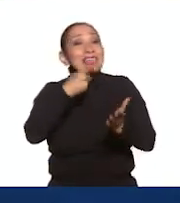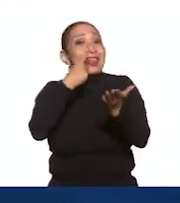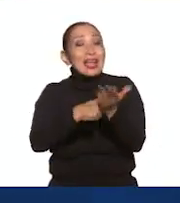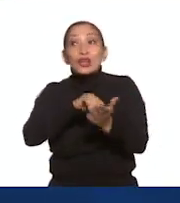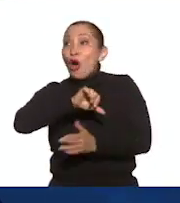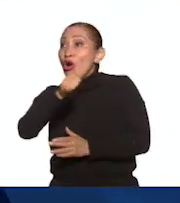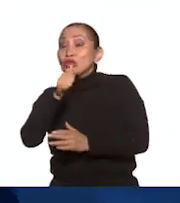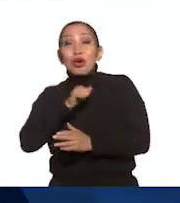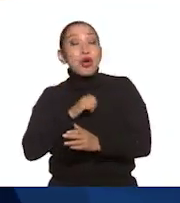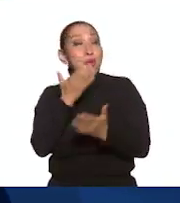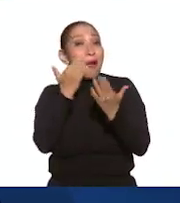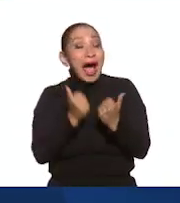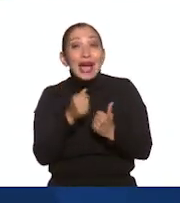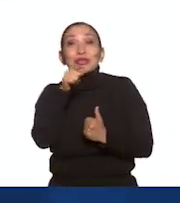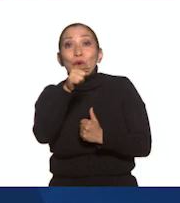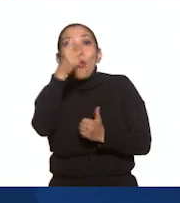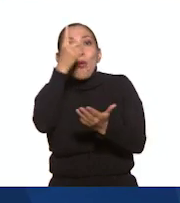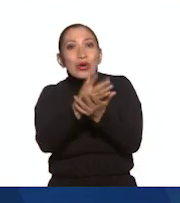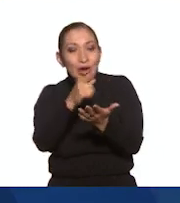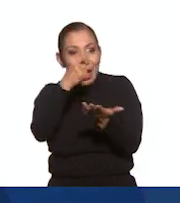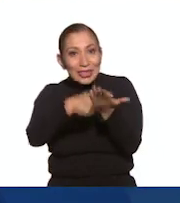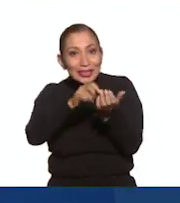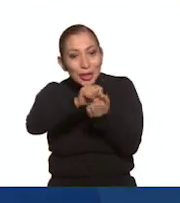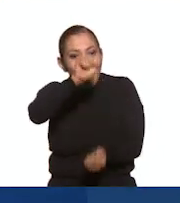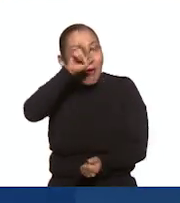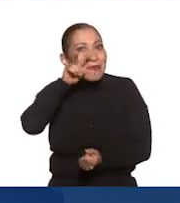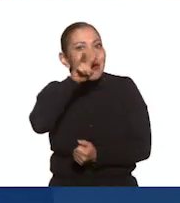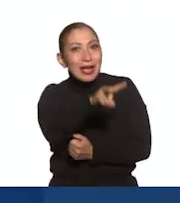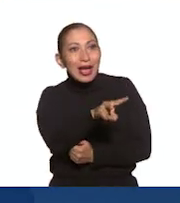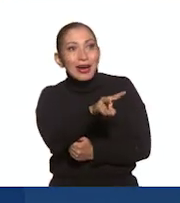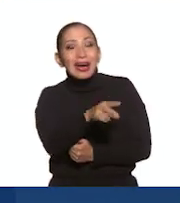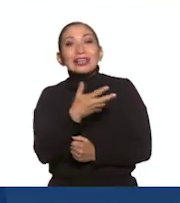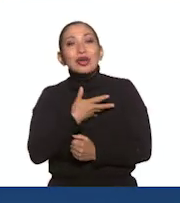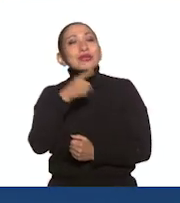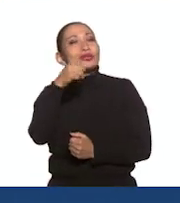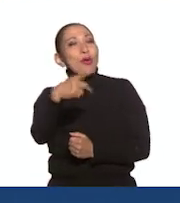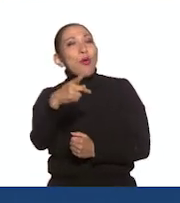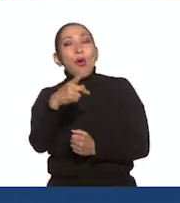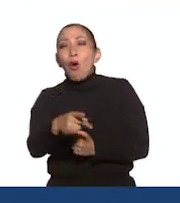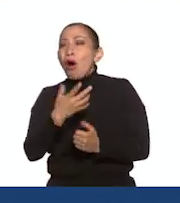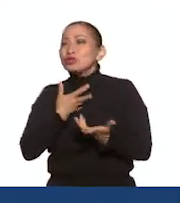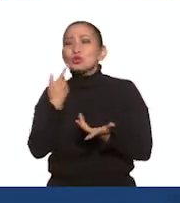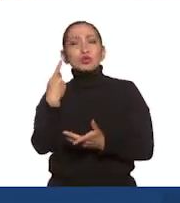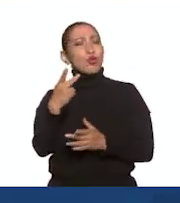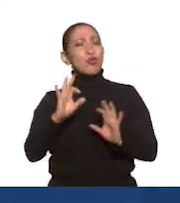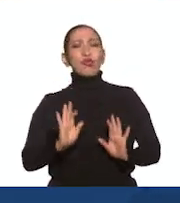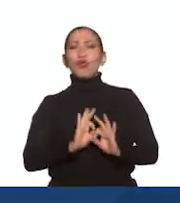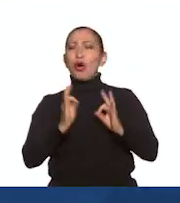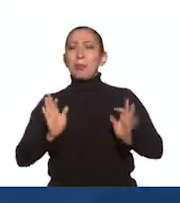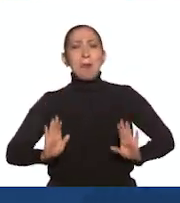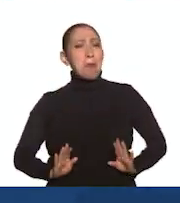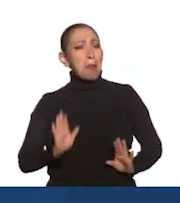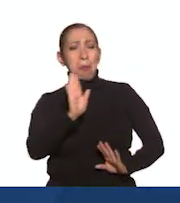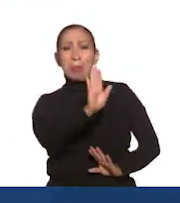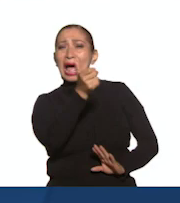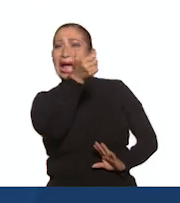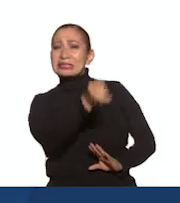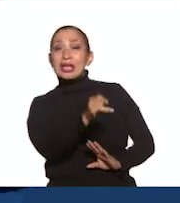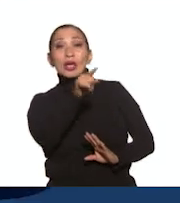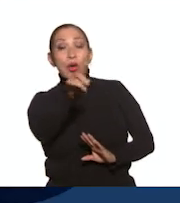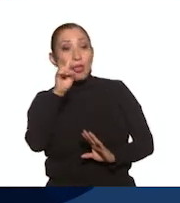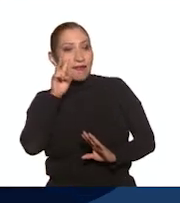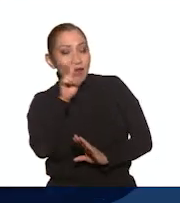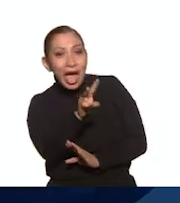nadie tiene. Algo que nadie tiene. Tú tienes aquello que es tu propio sello. Y cuando